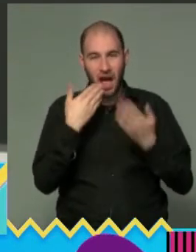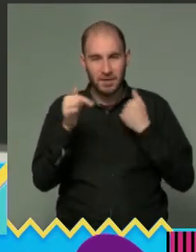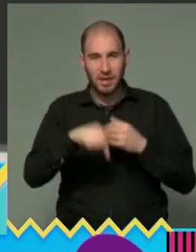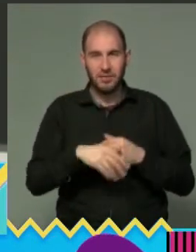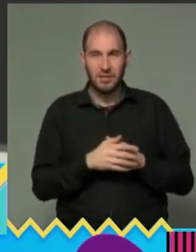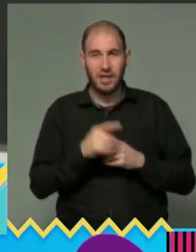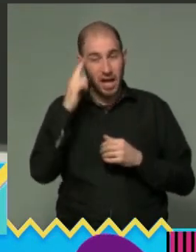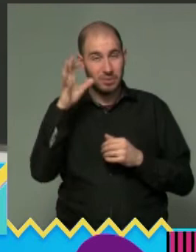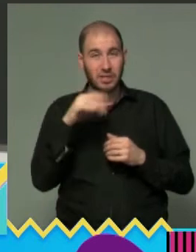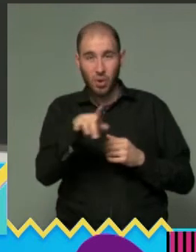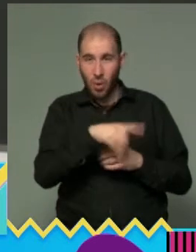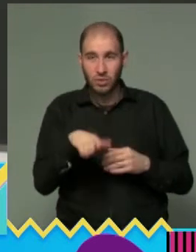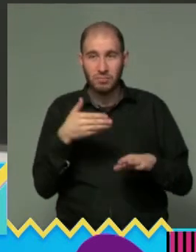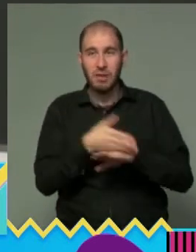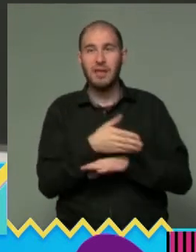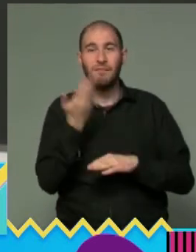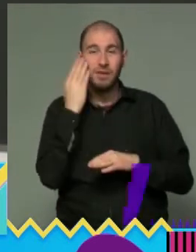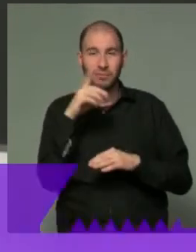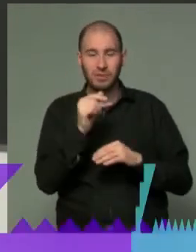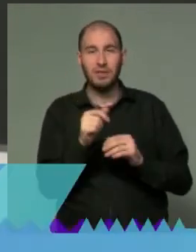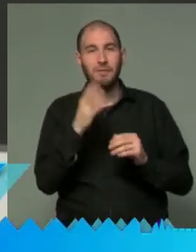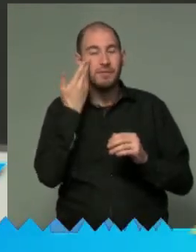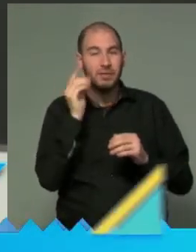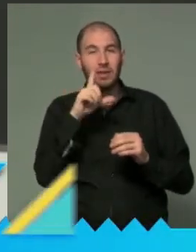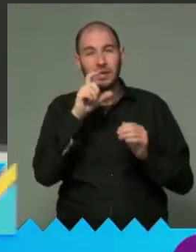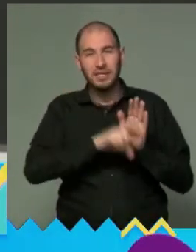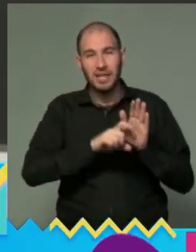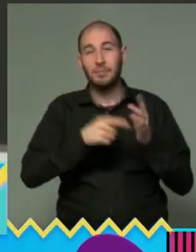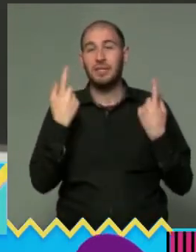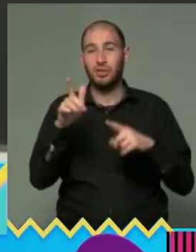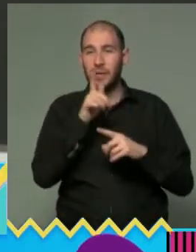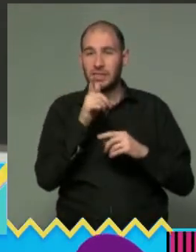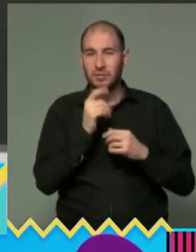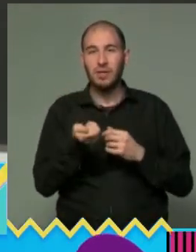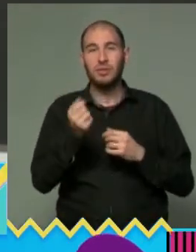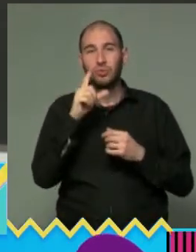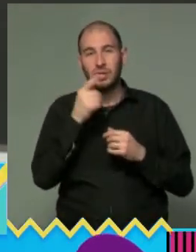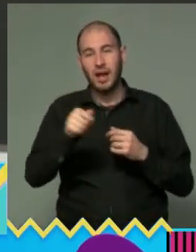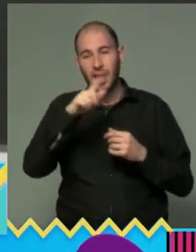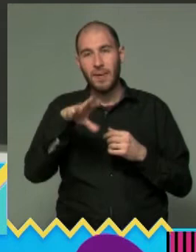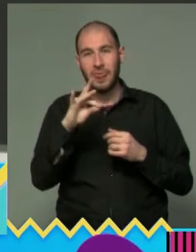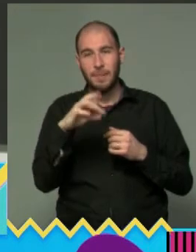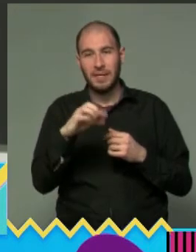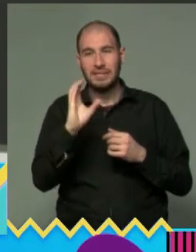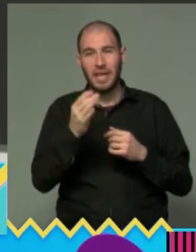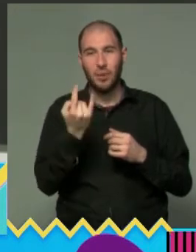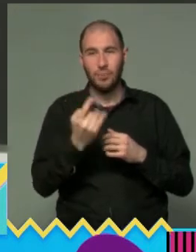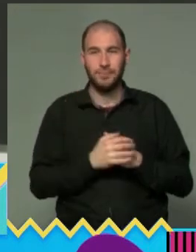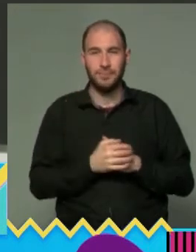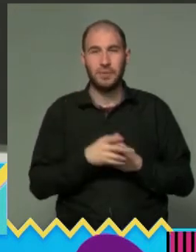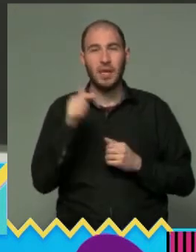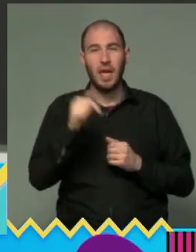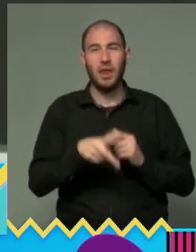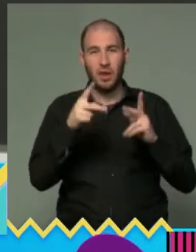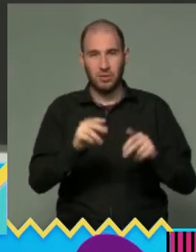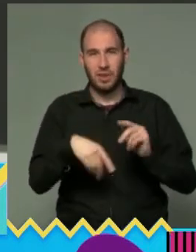hablando. Recuerden que ustedes pueden participar en redes sociales, estamos en Facebook y en Instagram como Distintos Parecidos y en Twitter como @dpsenalú. Vamos a